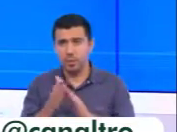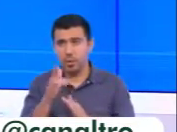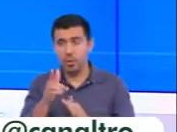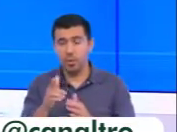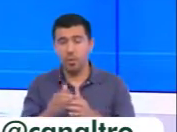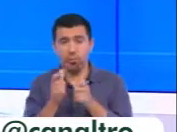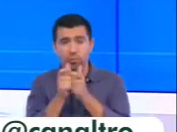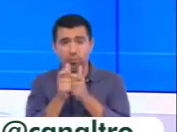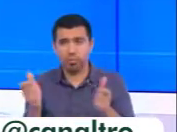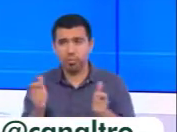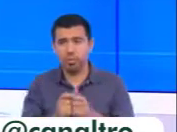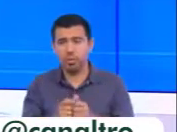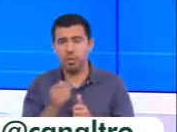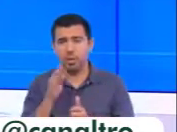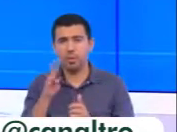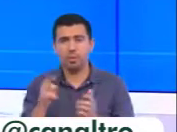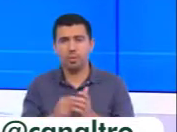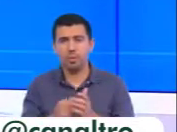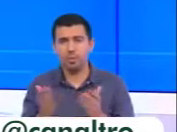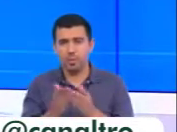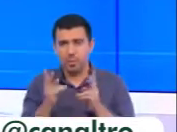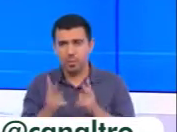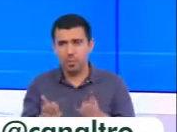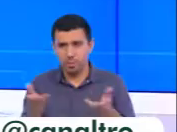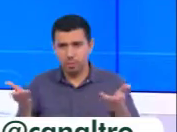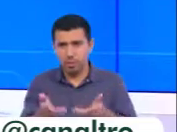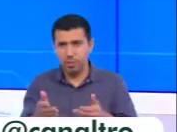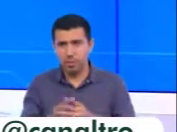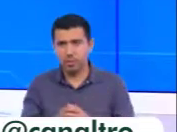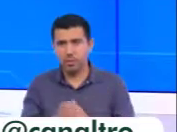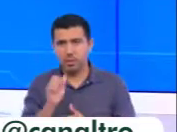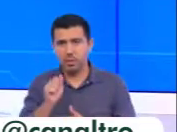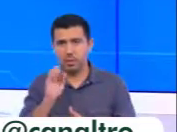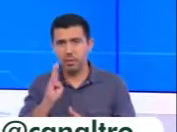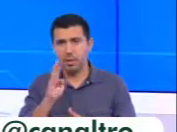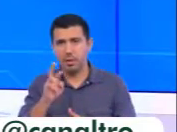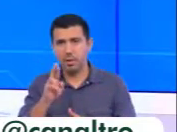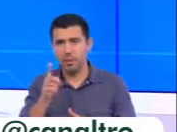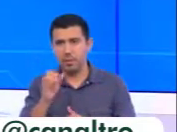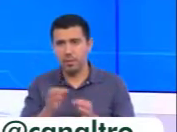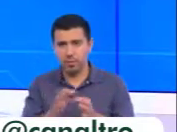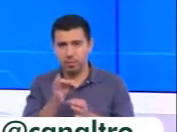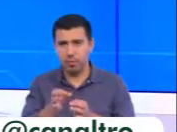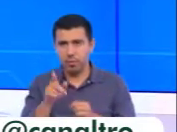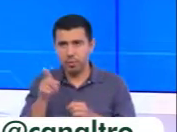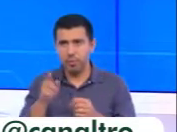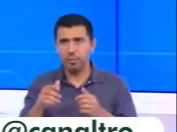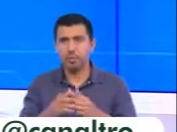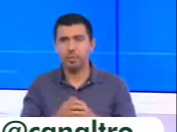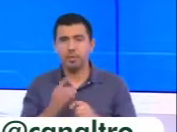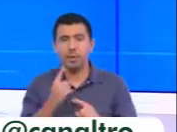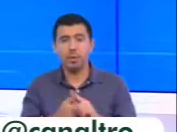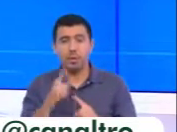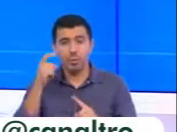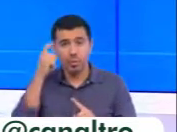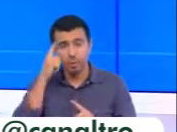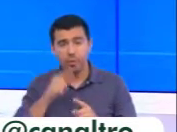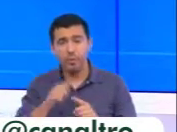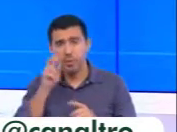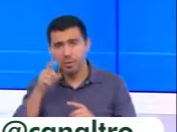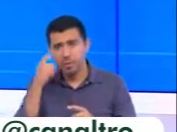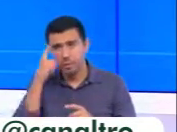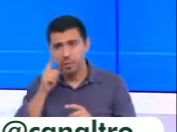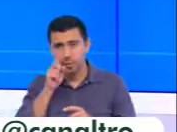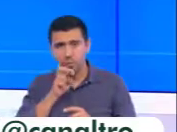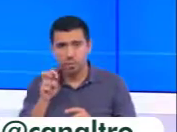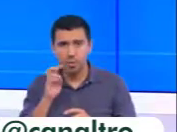1000 estudiantes a partir de enero los detalles de esta inauguración a la que asistieron el gobernador y ex gobernador de norte de santander con